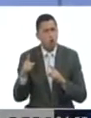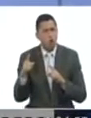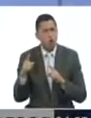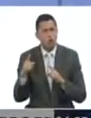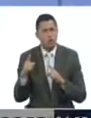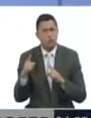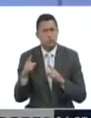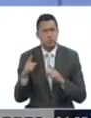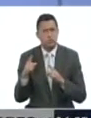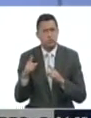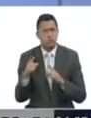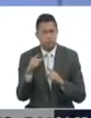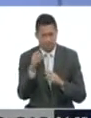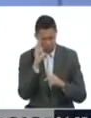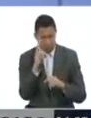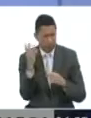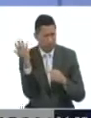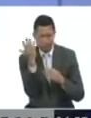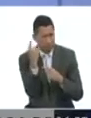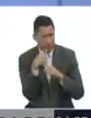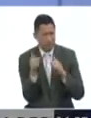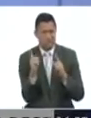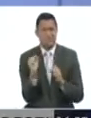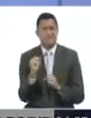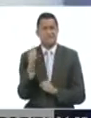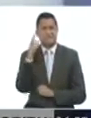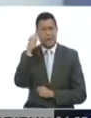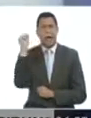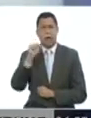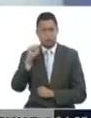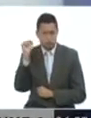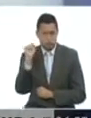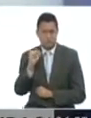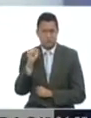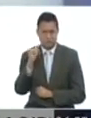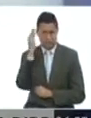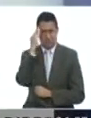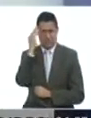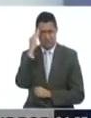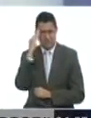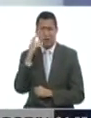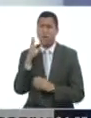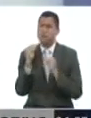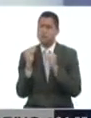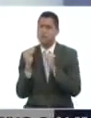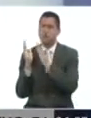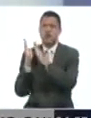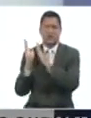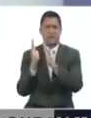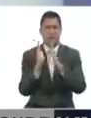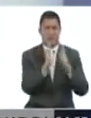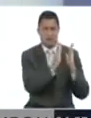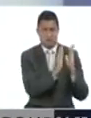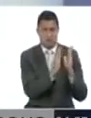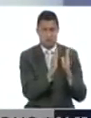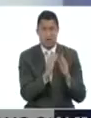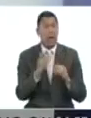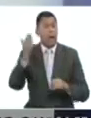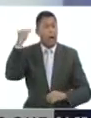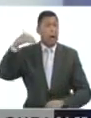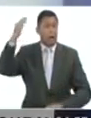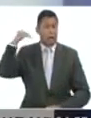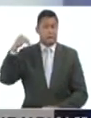espectros en el momento que ustedes hacen la evaluación. Ok, el autismo desde que se conoce ha pasado por muchas clasificaciones. En un inicio,